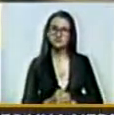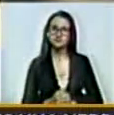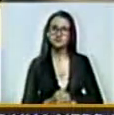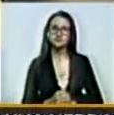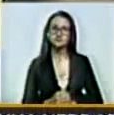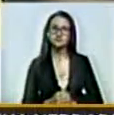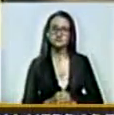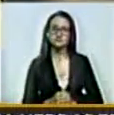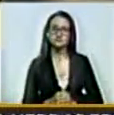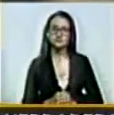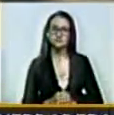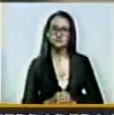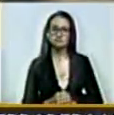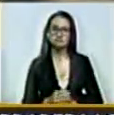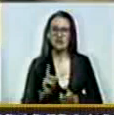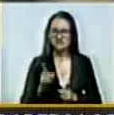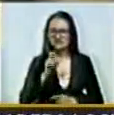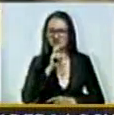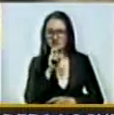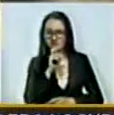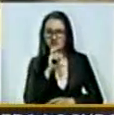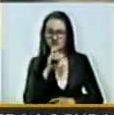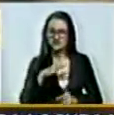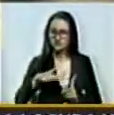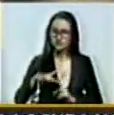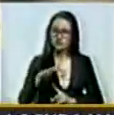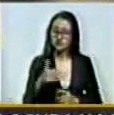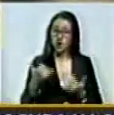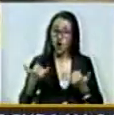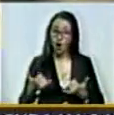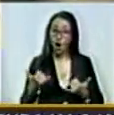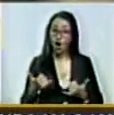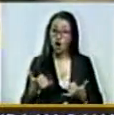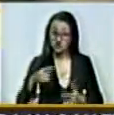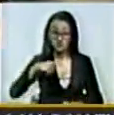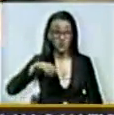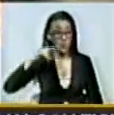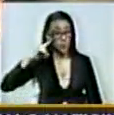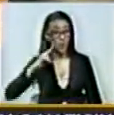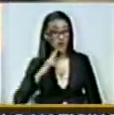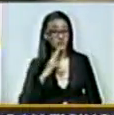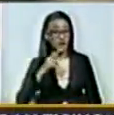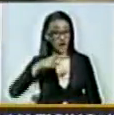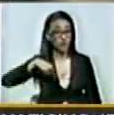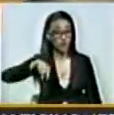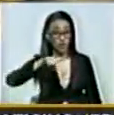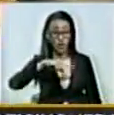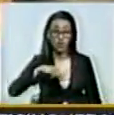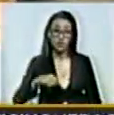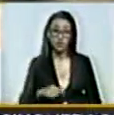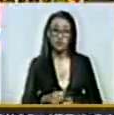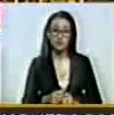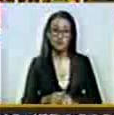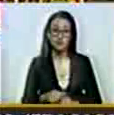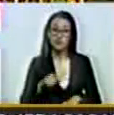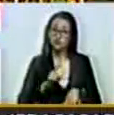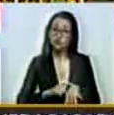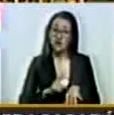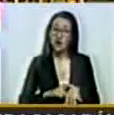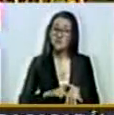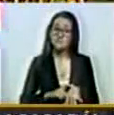Y por más crudo y rudo que haya sido aquello, hoy somos bolivarianos, entre otras cosas por eso, porque en su tiempo tuvo